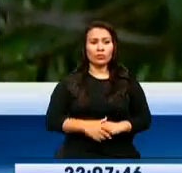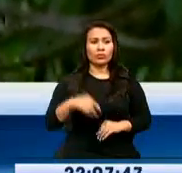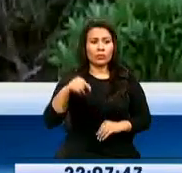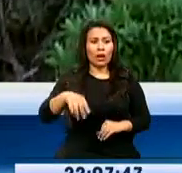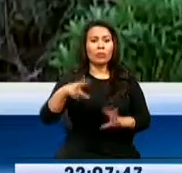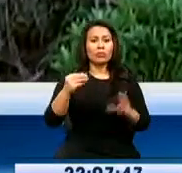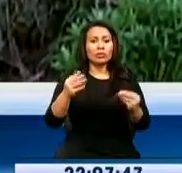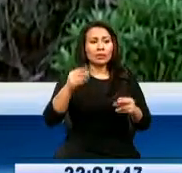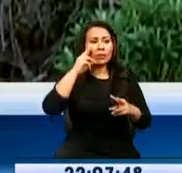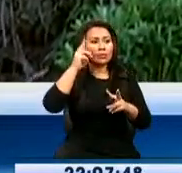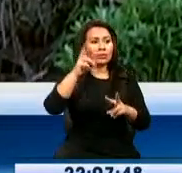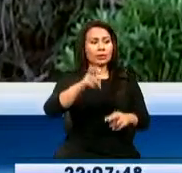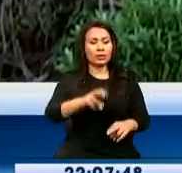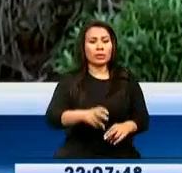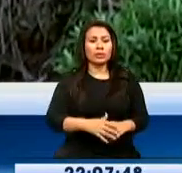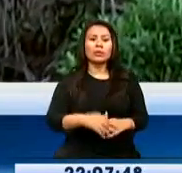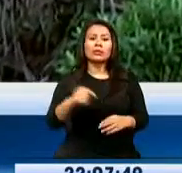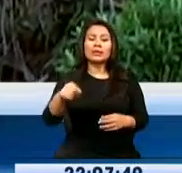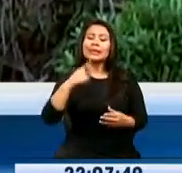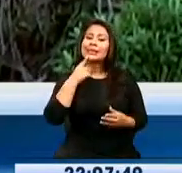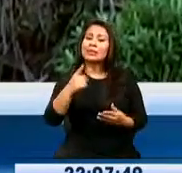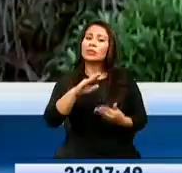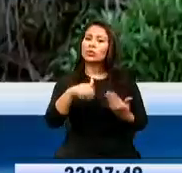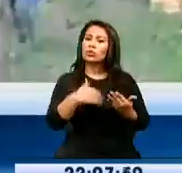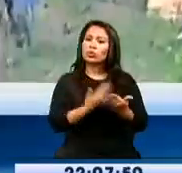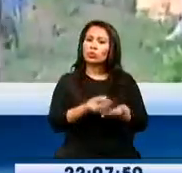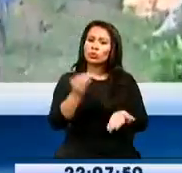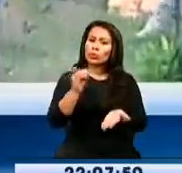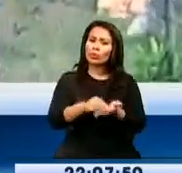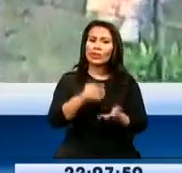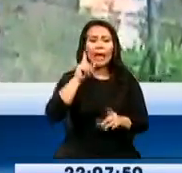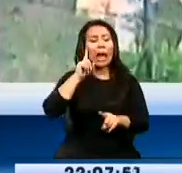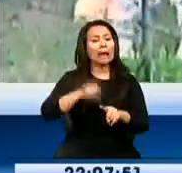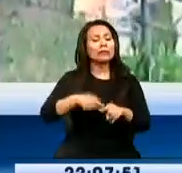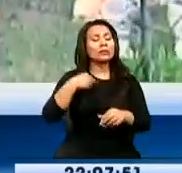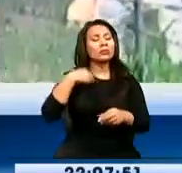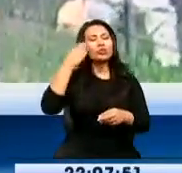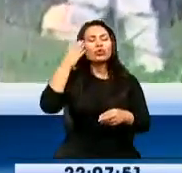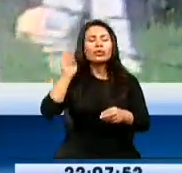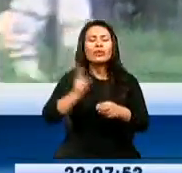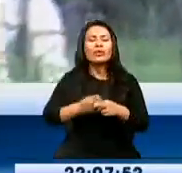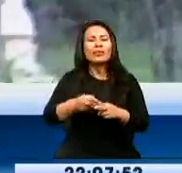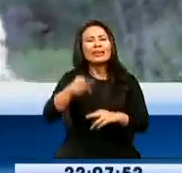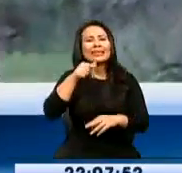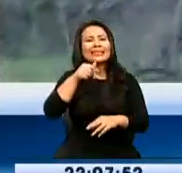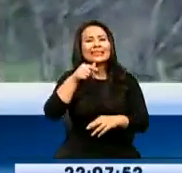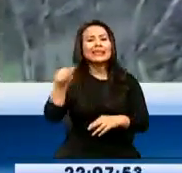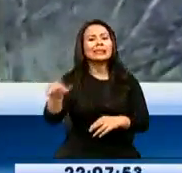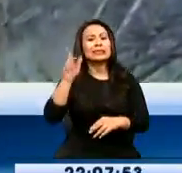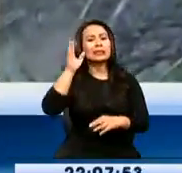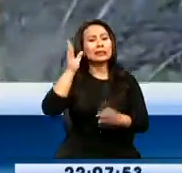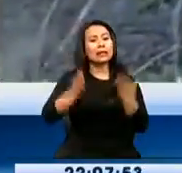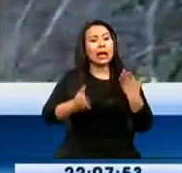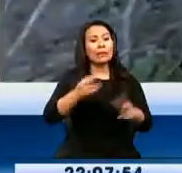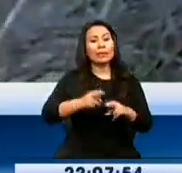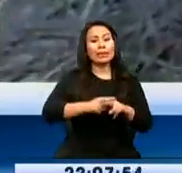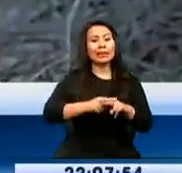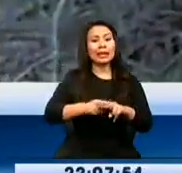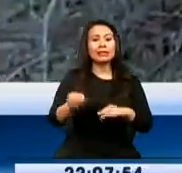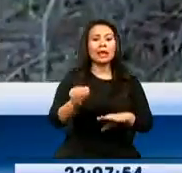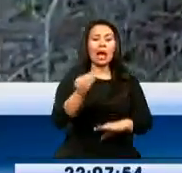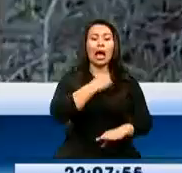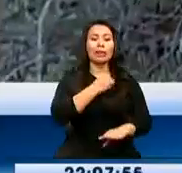investigaciones necesarias para confirmar la identidad del hombre. Hasta el momento se presume que se trataría de un taxista que fue reportado